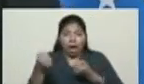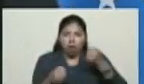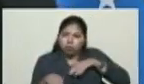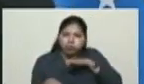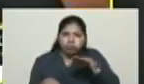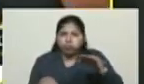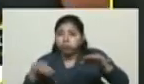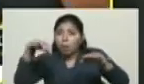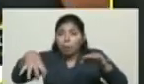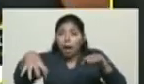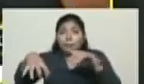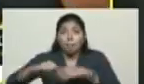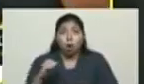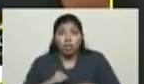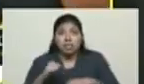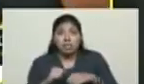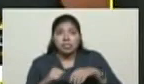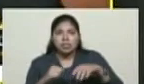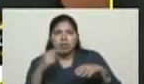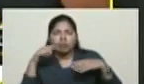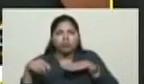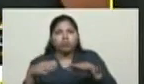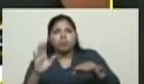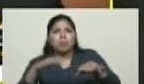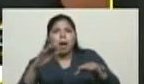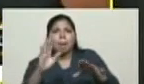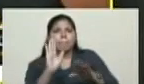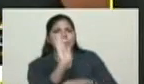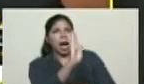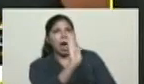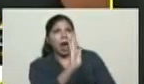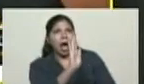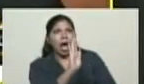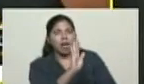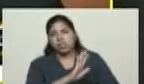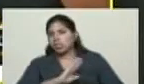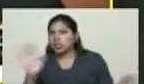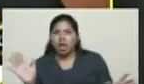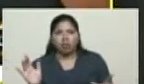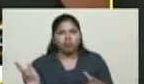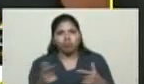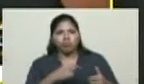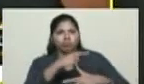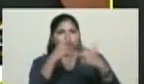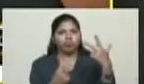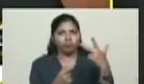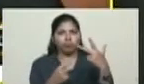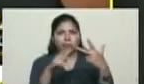En el interior del vehículo se localizaron dos fusiles AK-103,